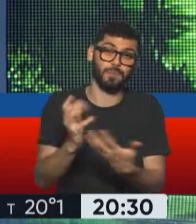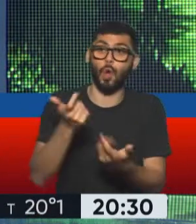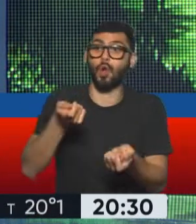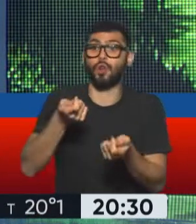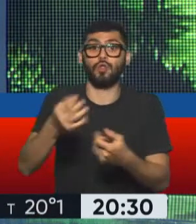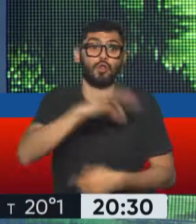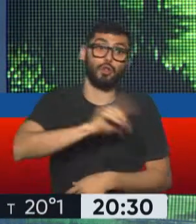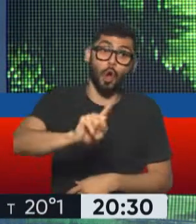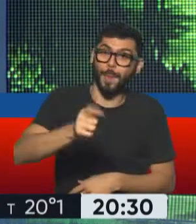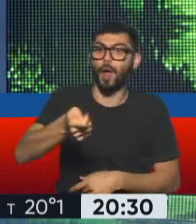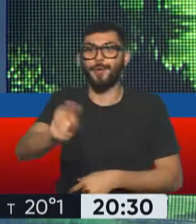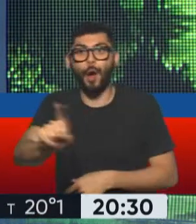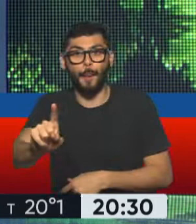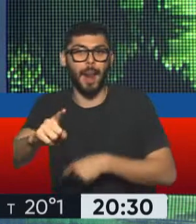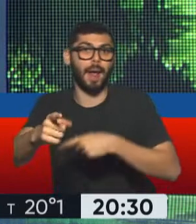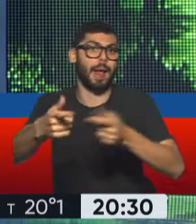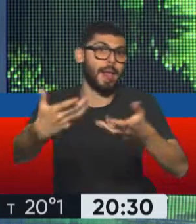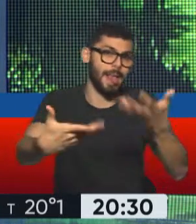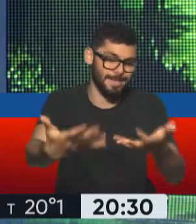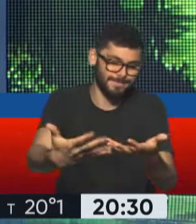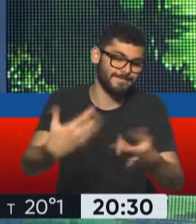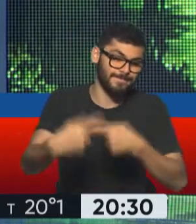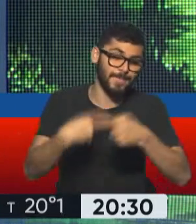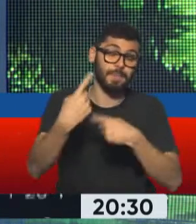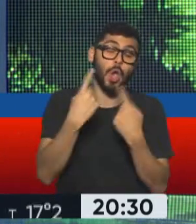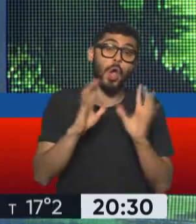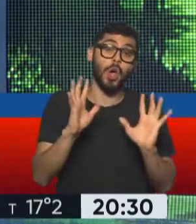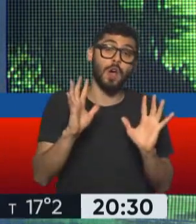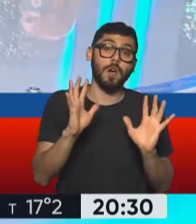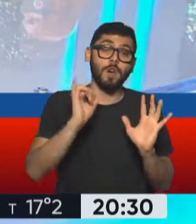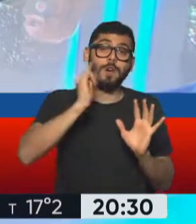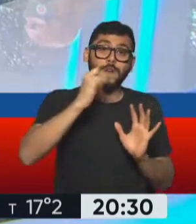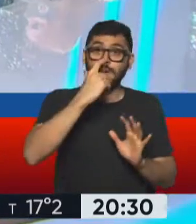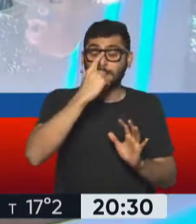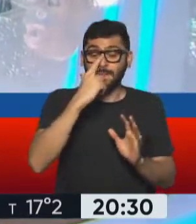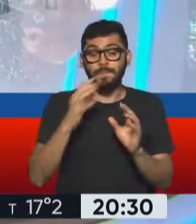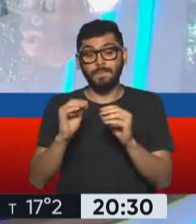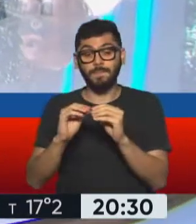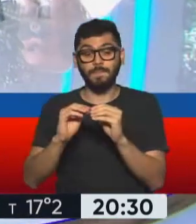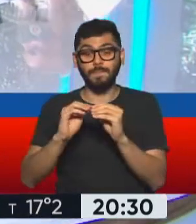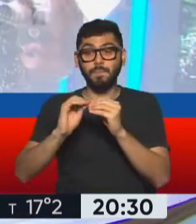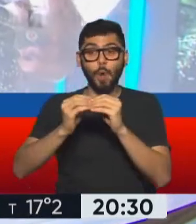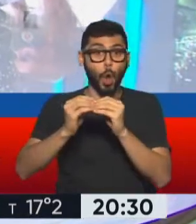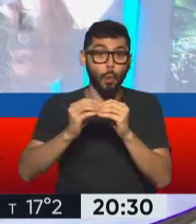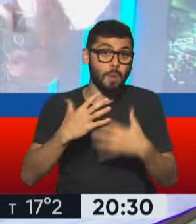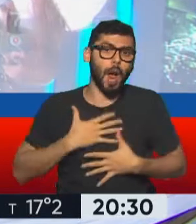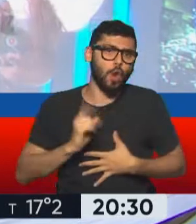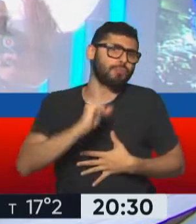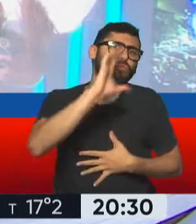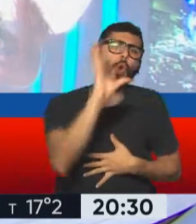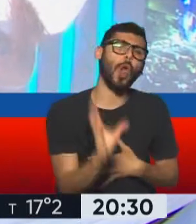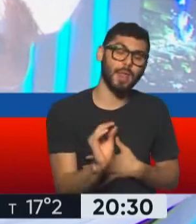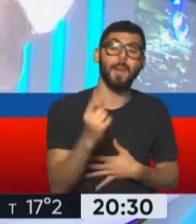de los ingresos, la demanda. Pero sí, la verdad que tenemos un problema que atraviesa en realidad toda la Argentina, pero que se nota